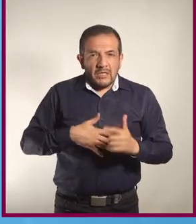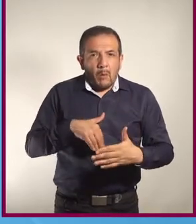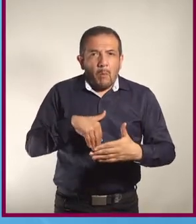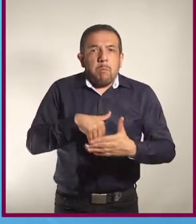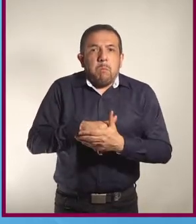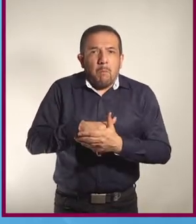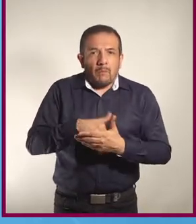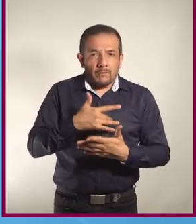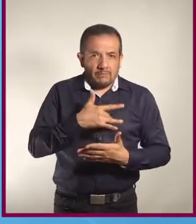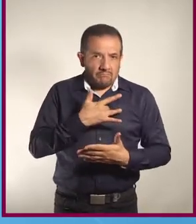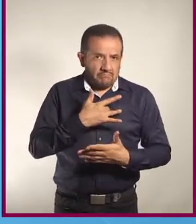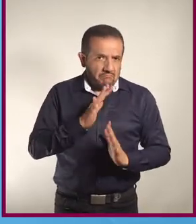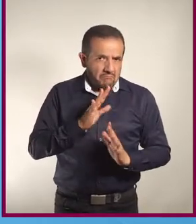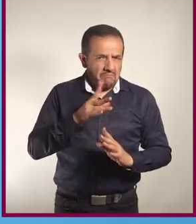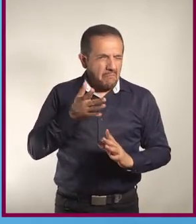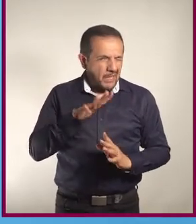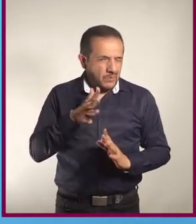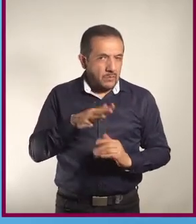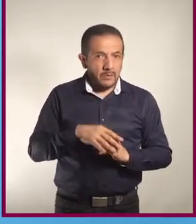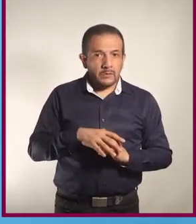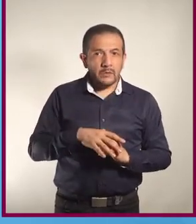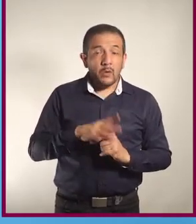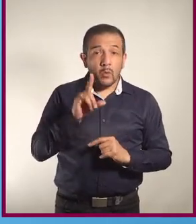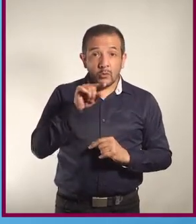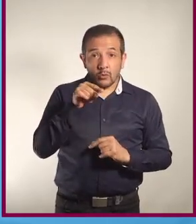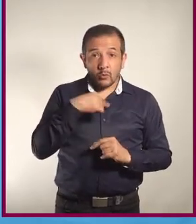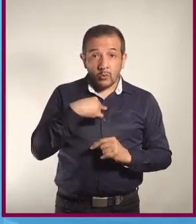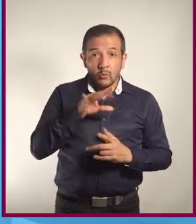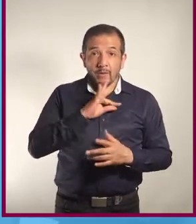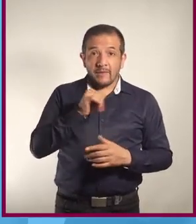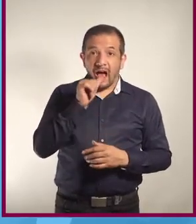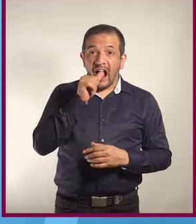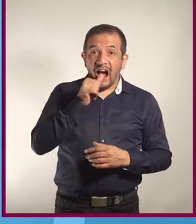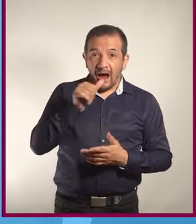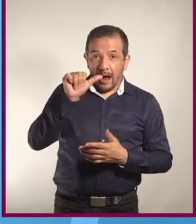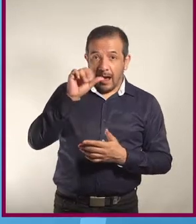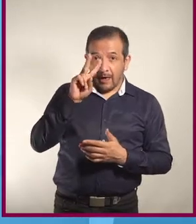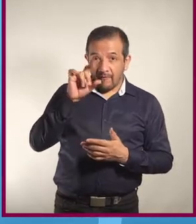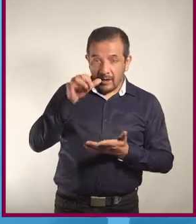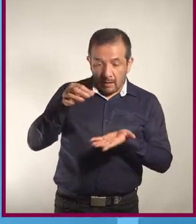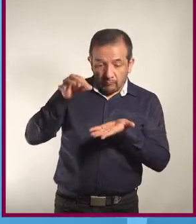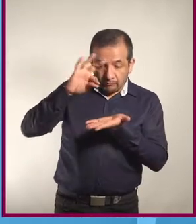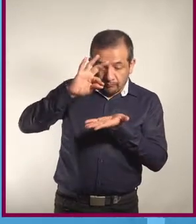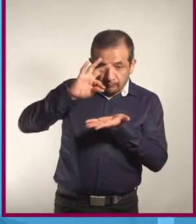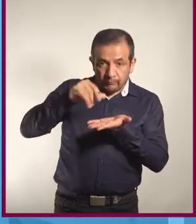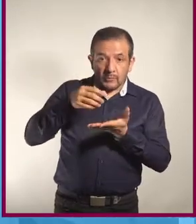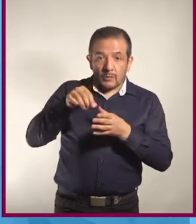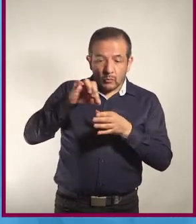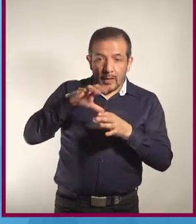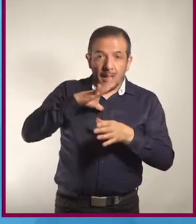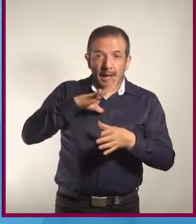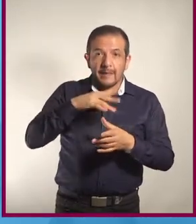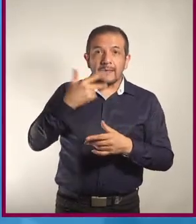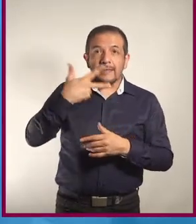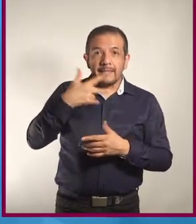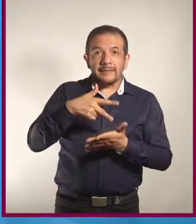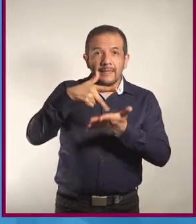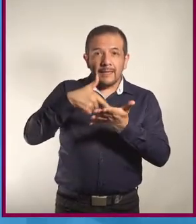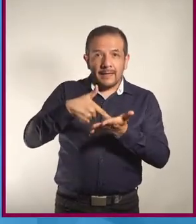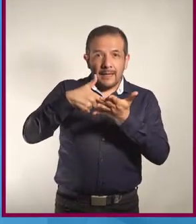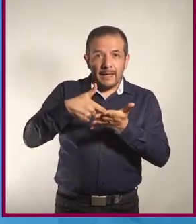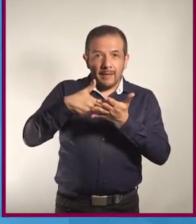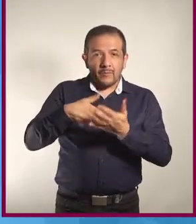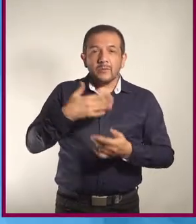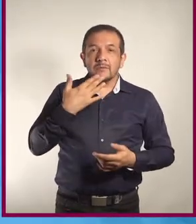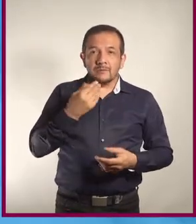sientas un poco más lleno. Más o menos como media taza de avena hay 13 gramos de proteína. ¿Cuál es